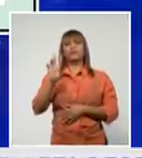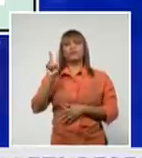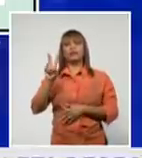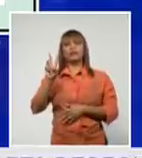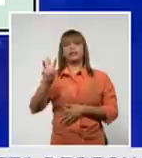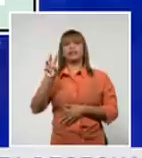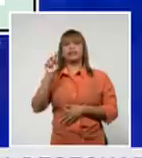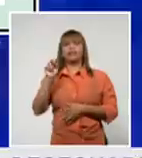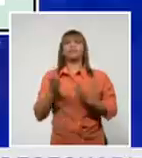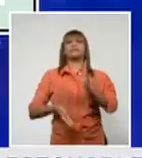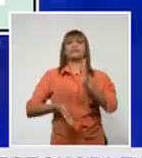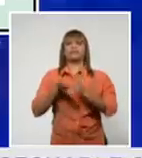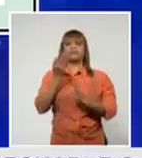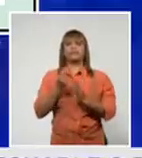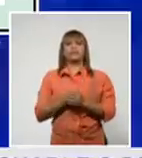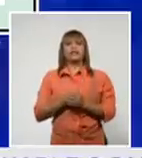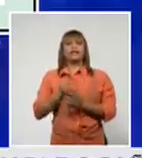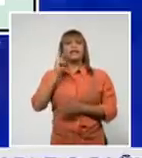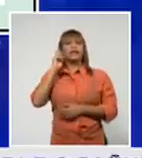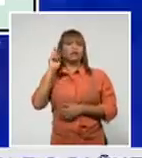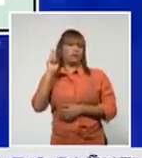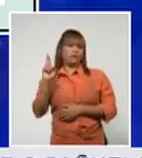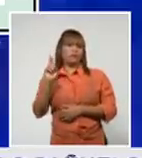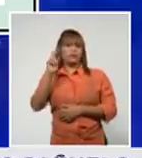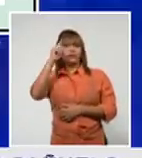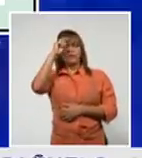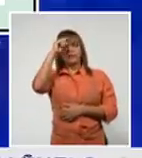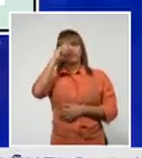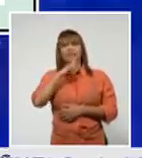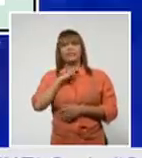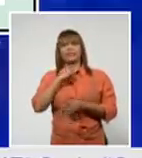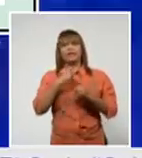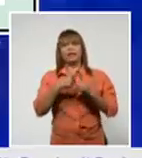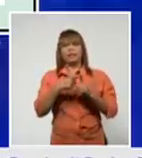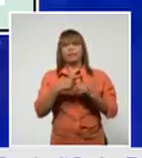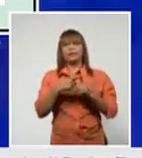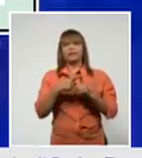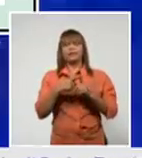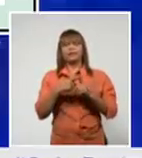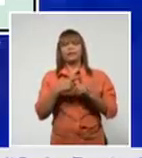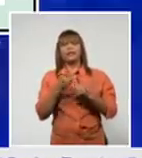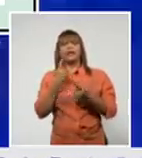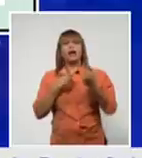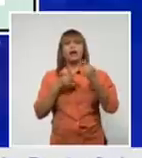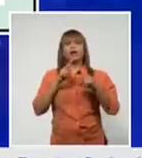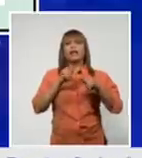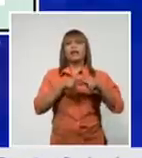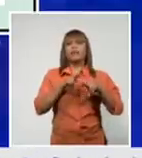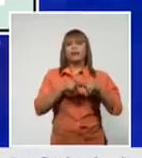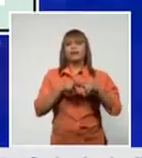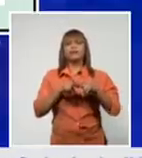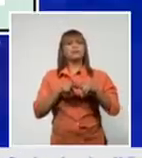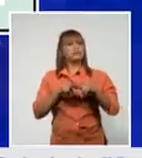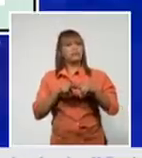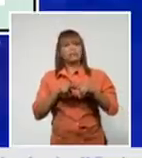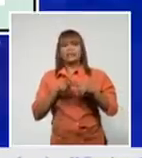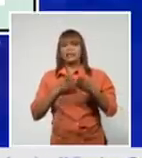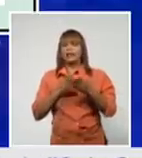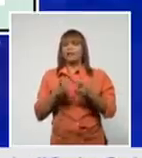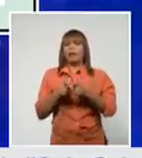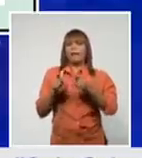superior. Recordemos que en septiembre, independientemente de que La Habana todavía se mantuvo aportando un número de